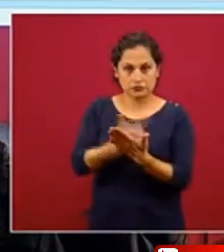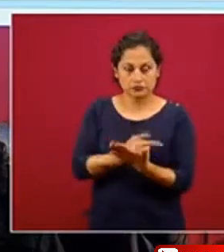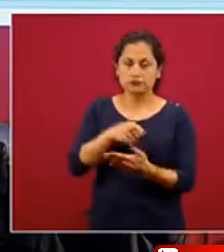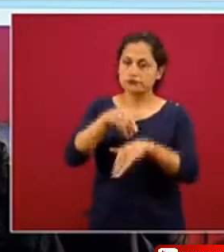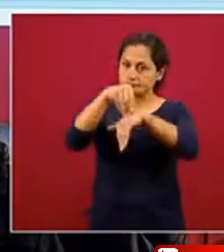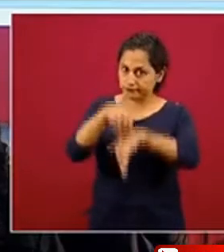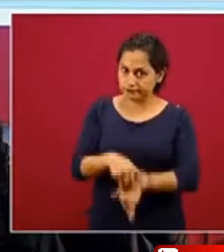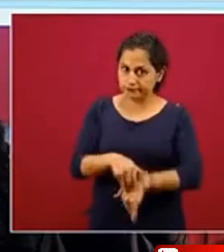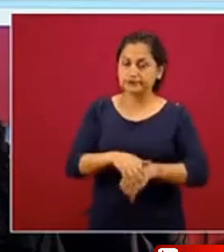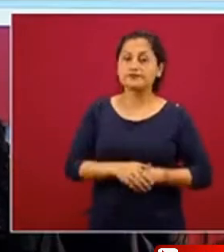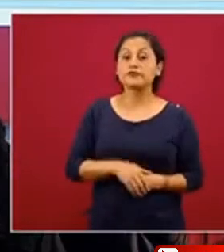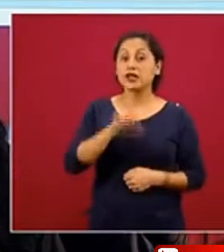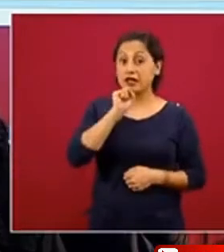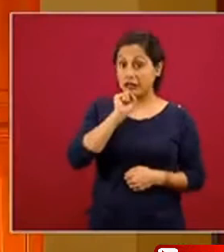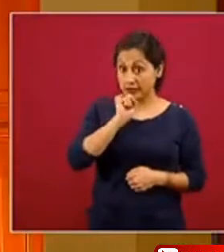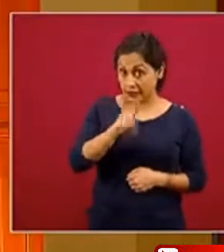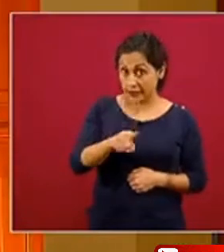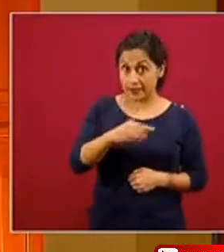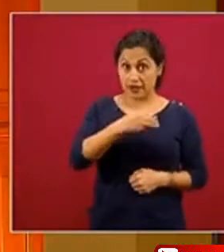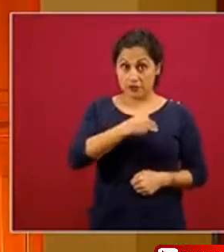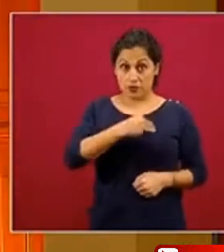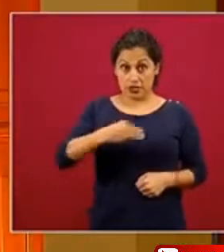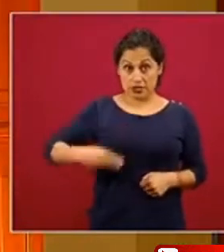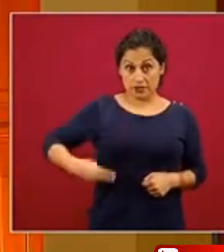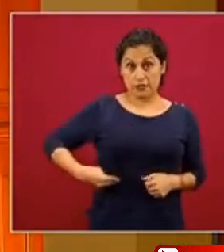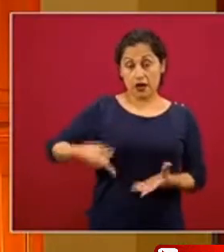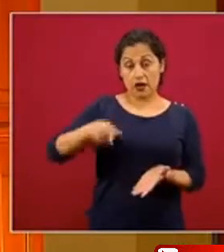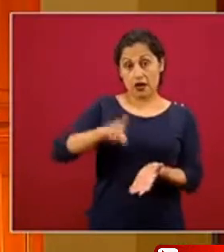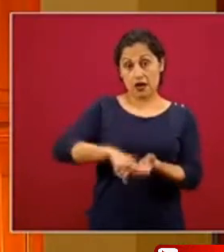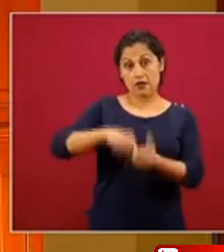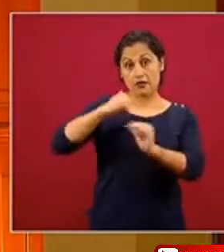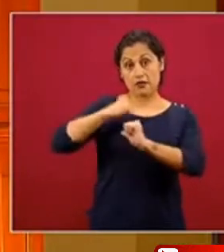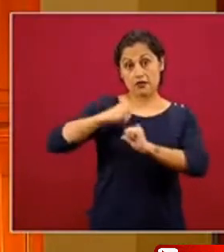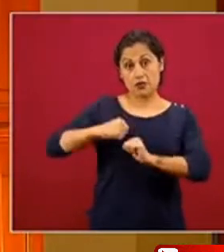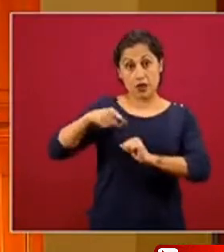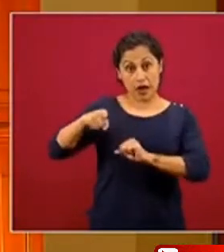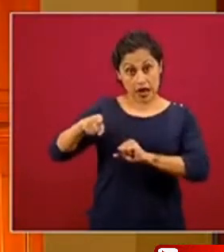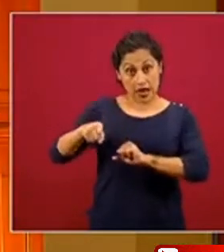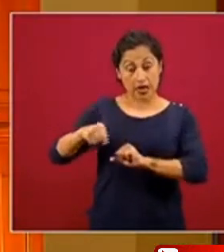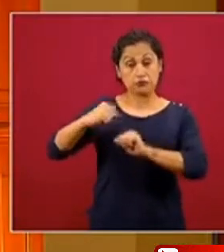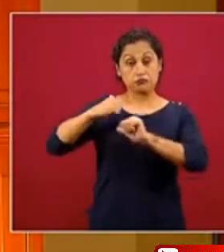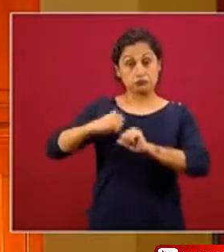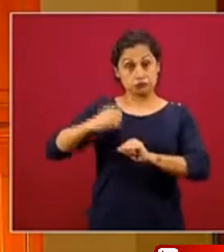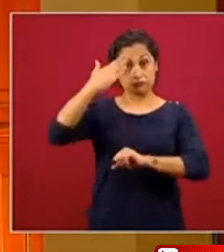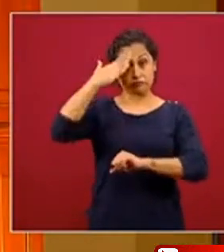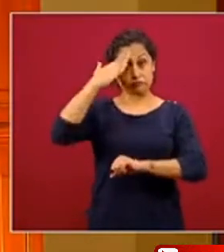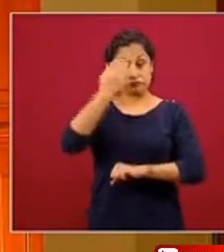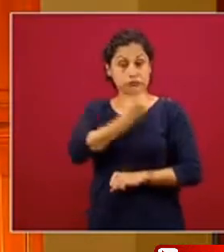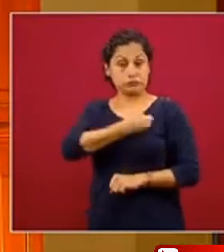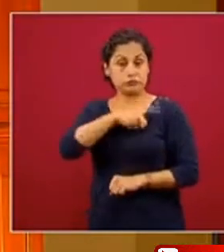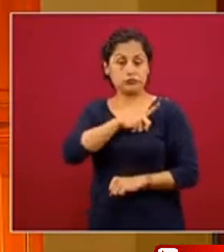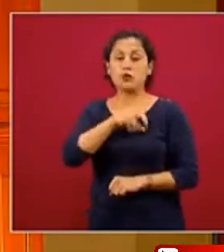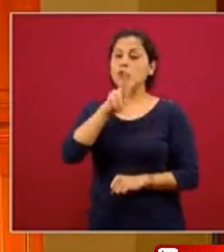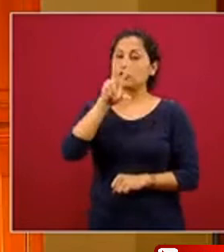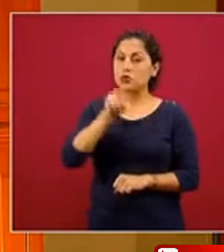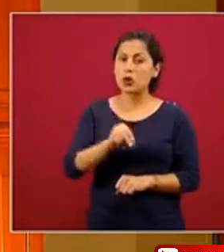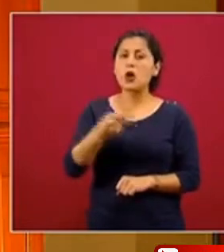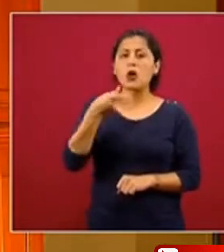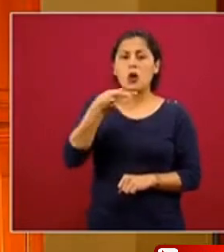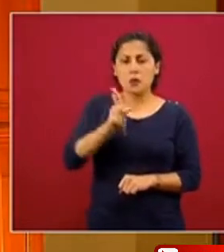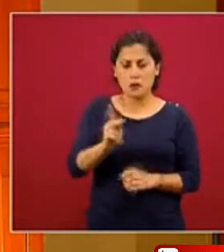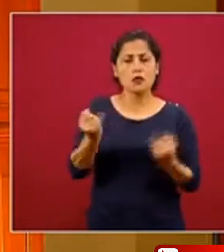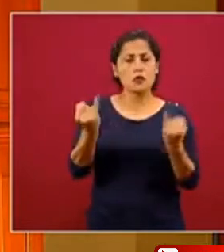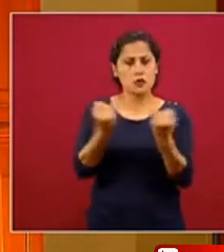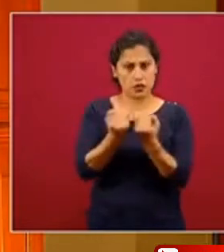los gobiernos municipales no son autoridades sanitarias, pero pueden ayudar de manera muy importante